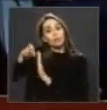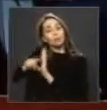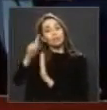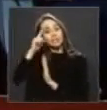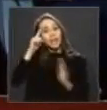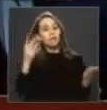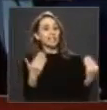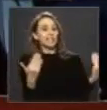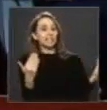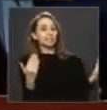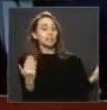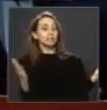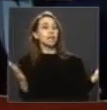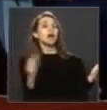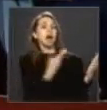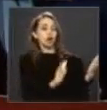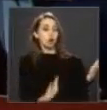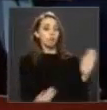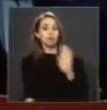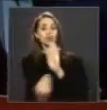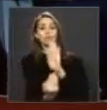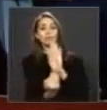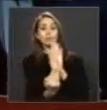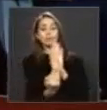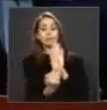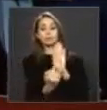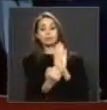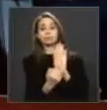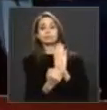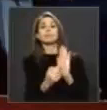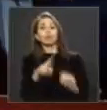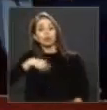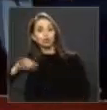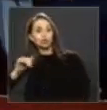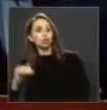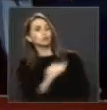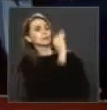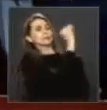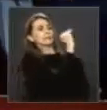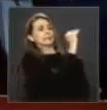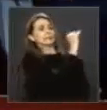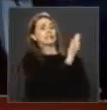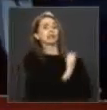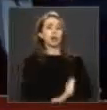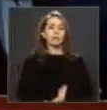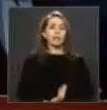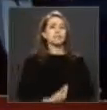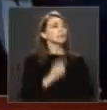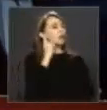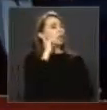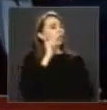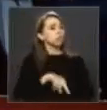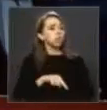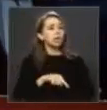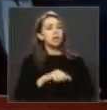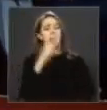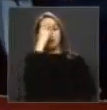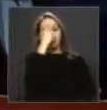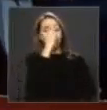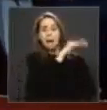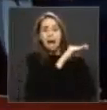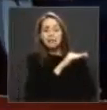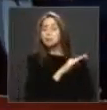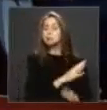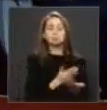contraparte gubernamental, la solicitamos, no se oyó padre en marzo, en